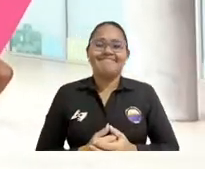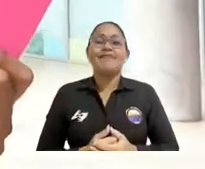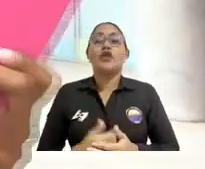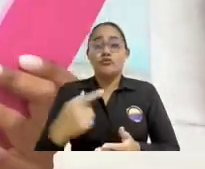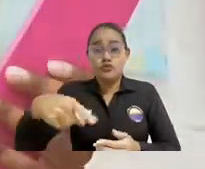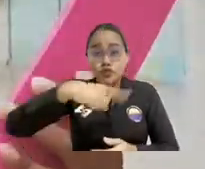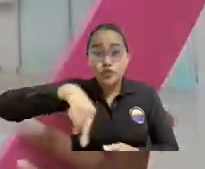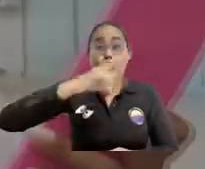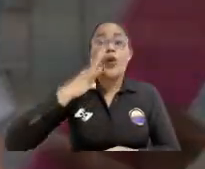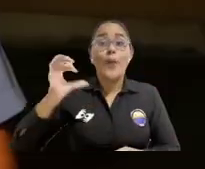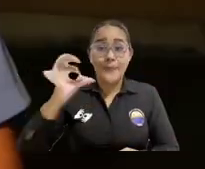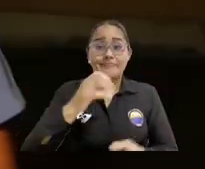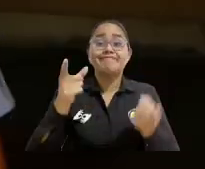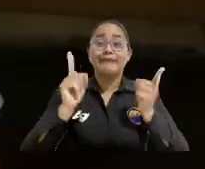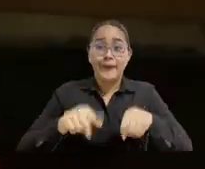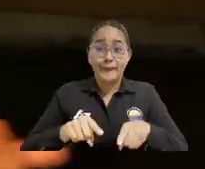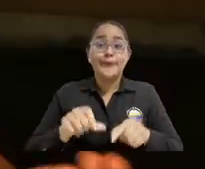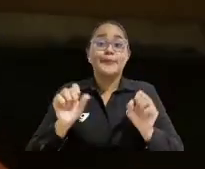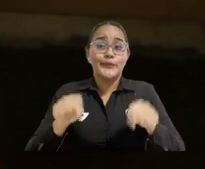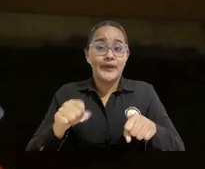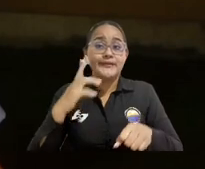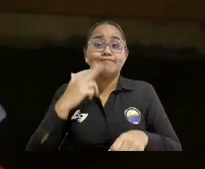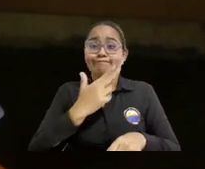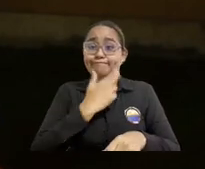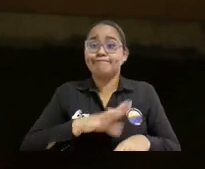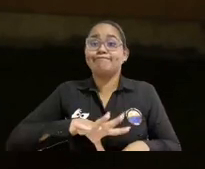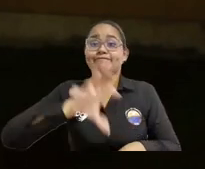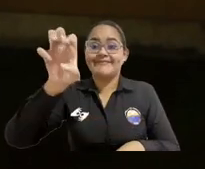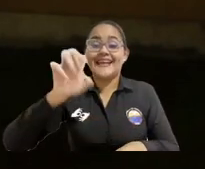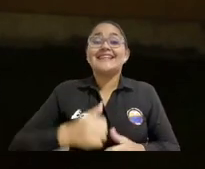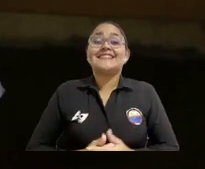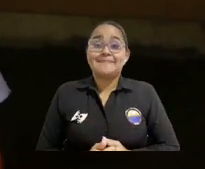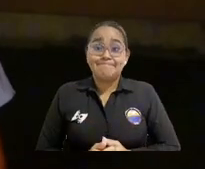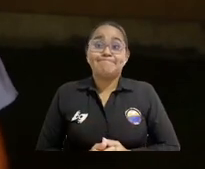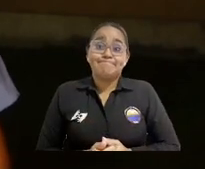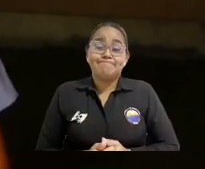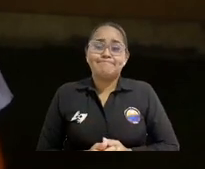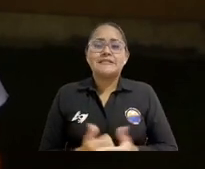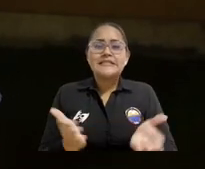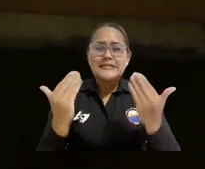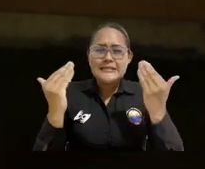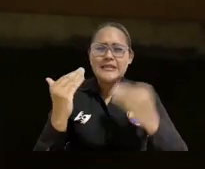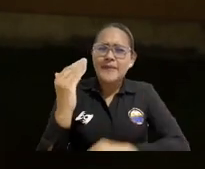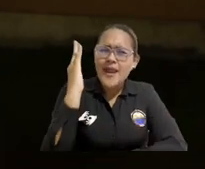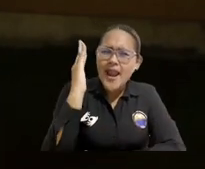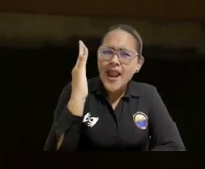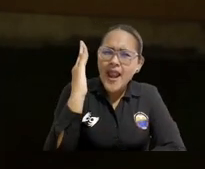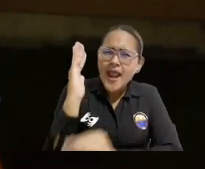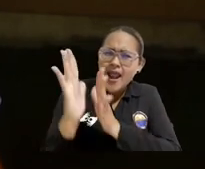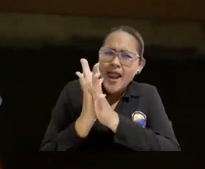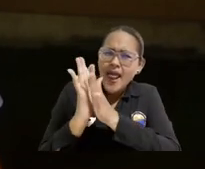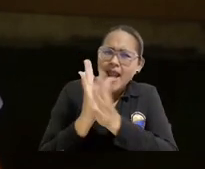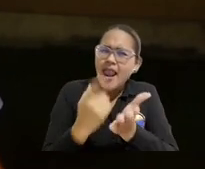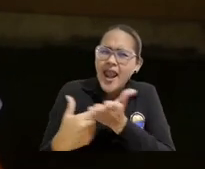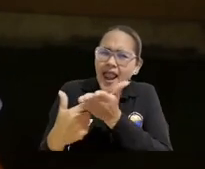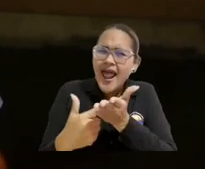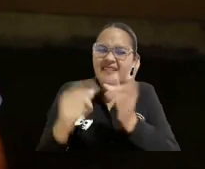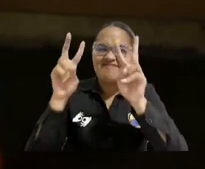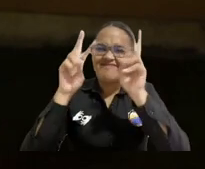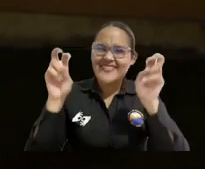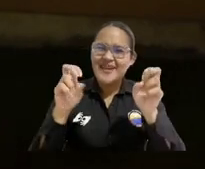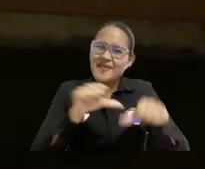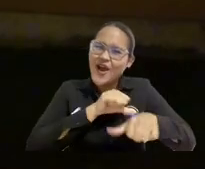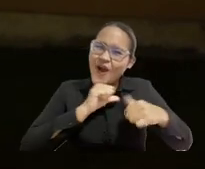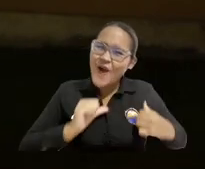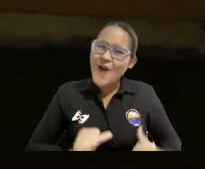también sufrimos de cáncer de mama, no solamente son las mujeres, y me pareció súper importante la charla de la reconexión con lo